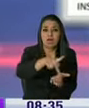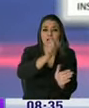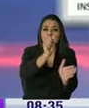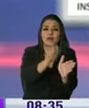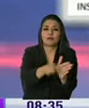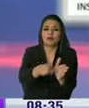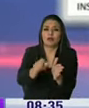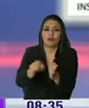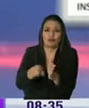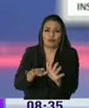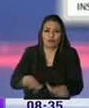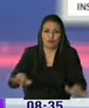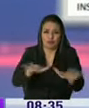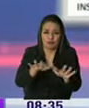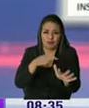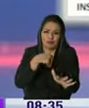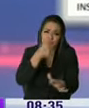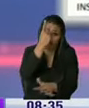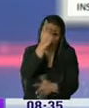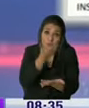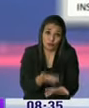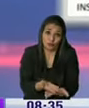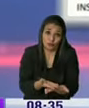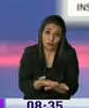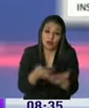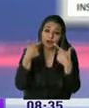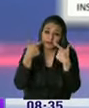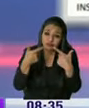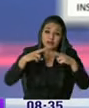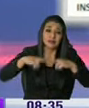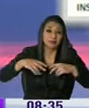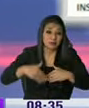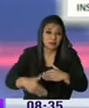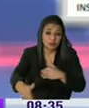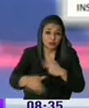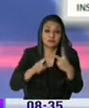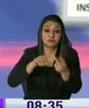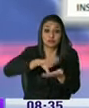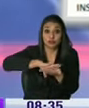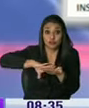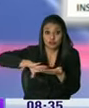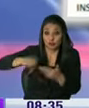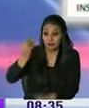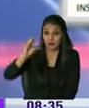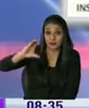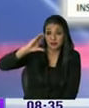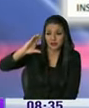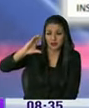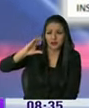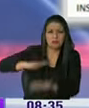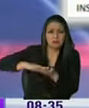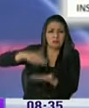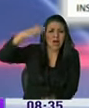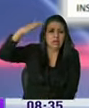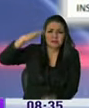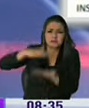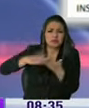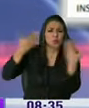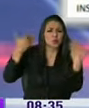los profesionales jurisconsultos que han llevado adelante mi caso, y el resto de ese dinero, por mucho o poco que